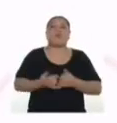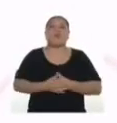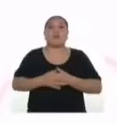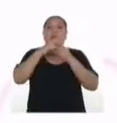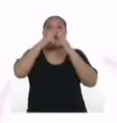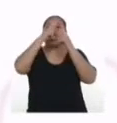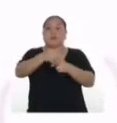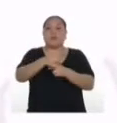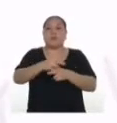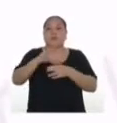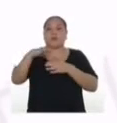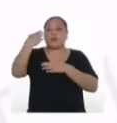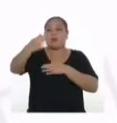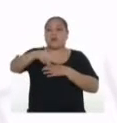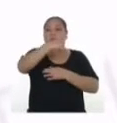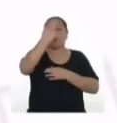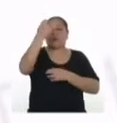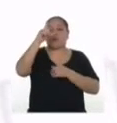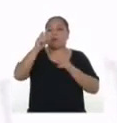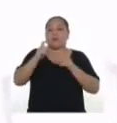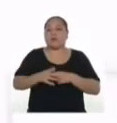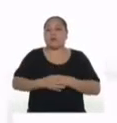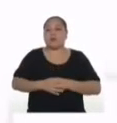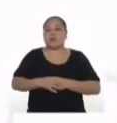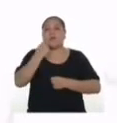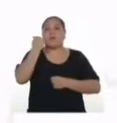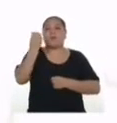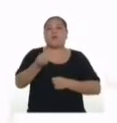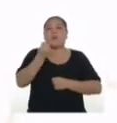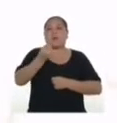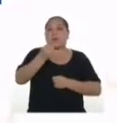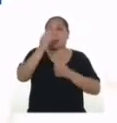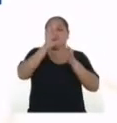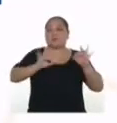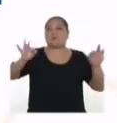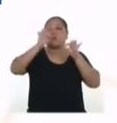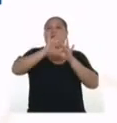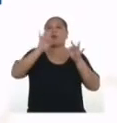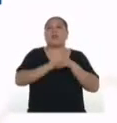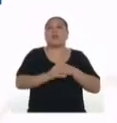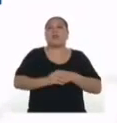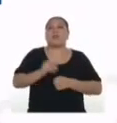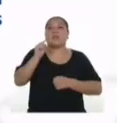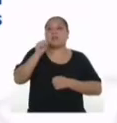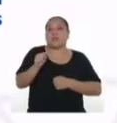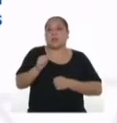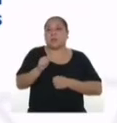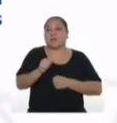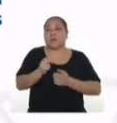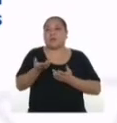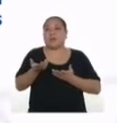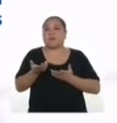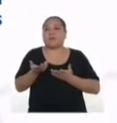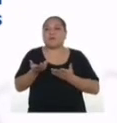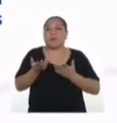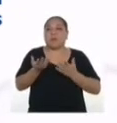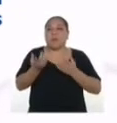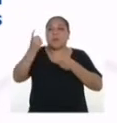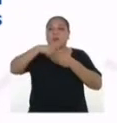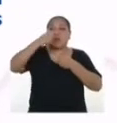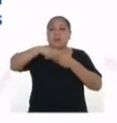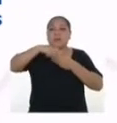será, responde a la siguiente pregunta. ¿Por qué es importante la participación de la población en la gestión de las cuencas?